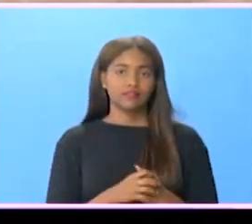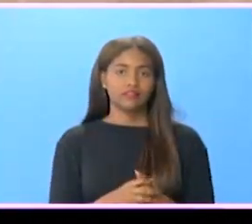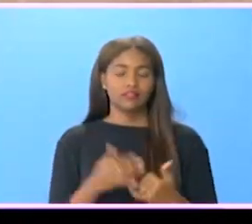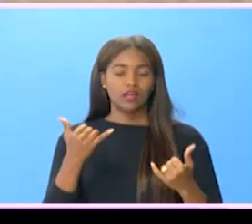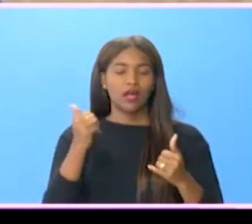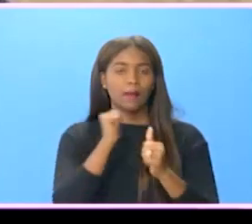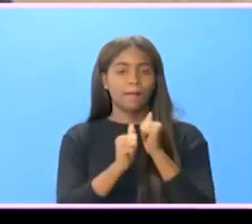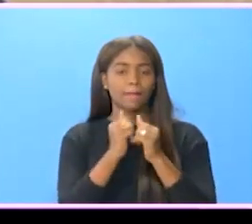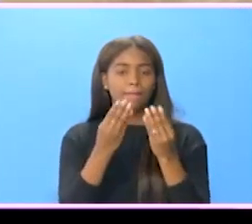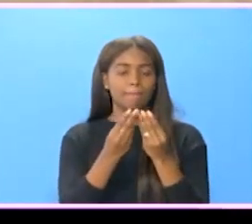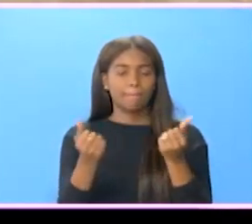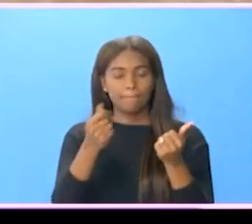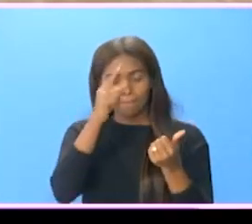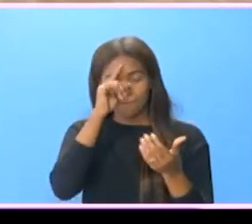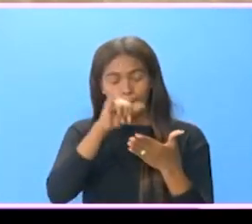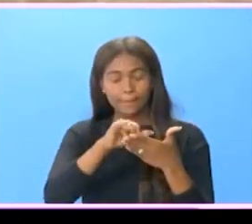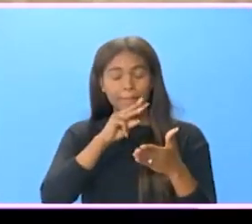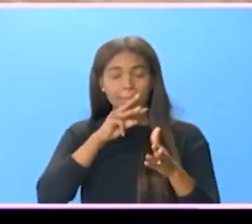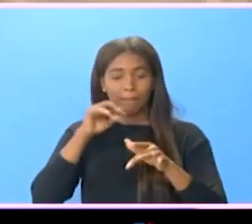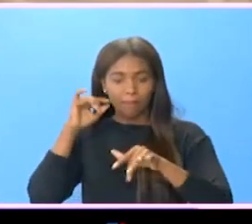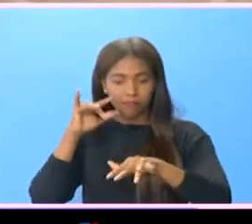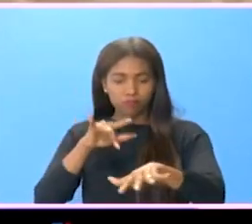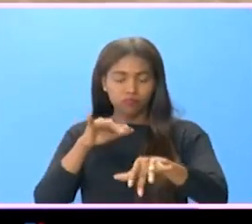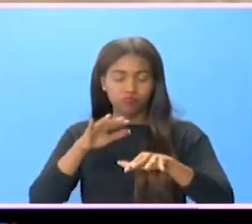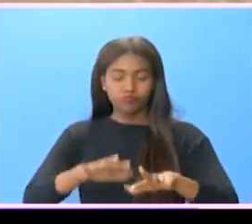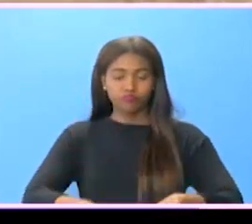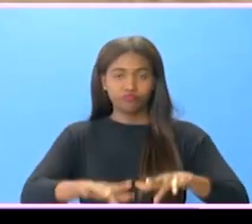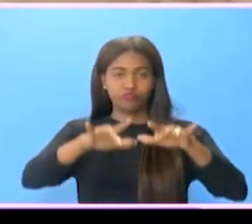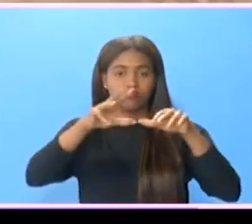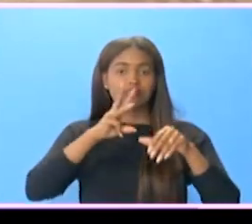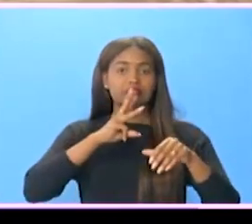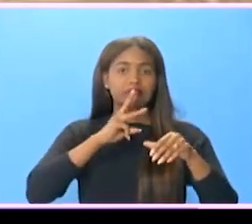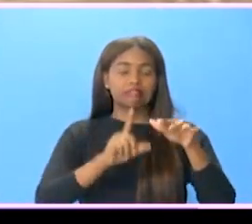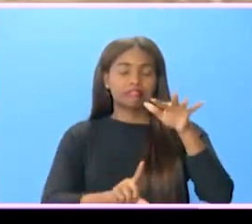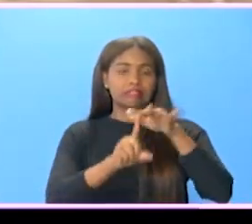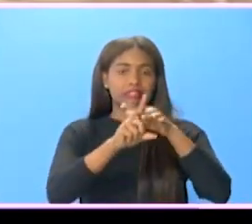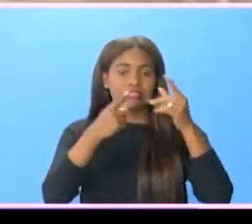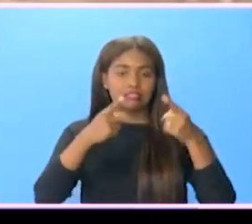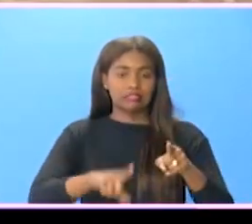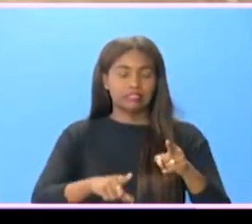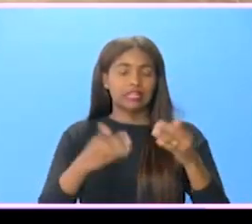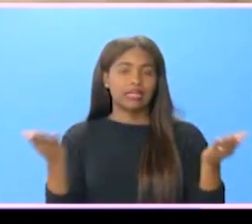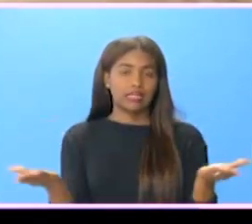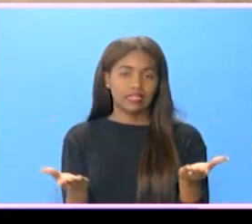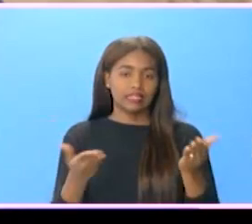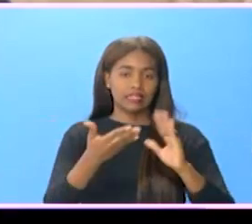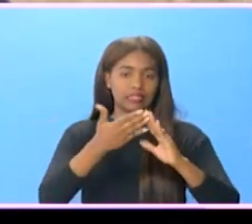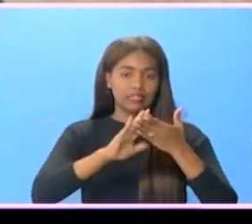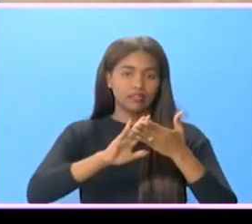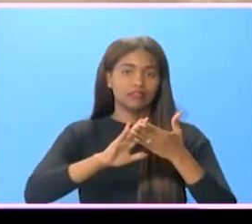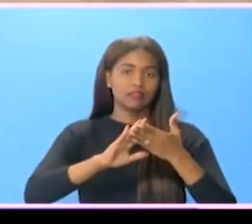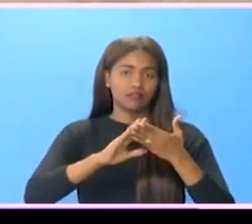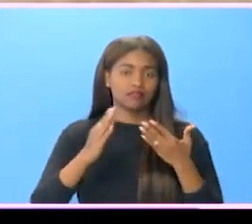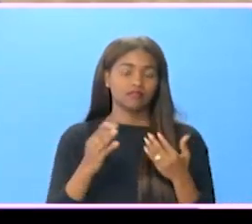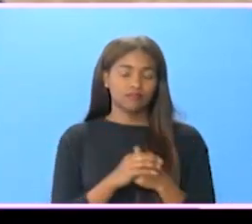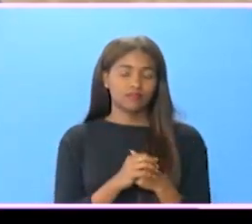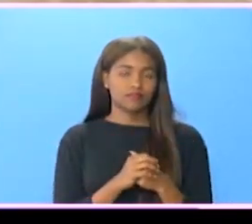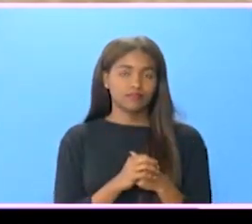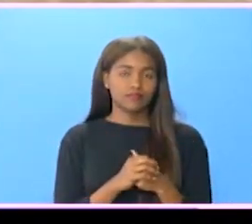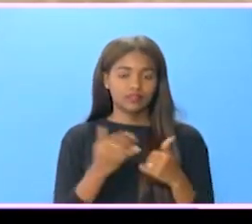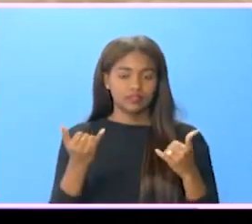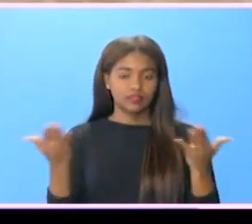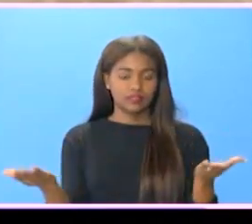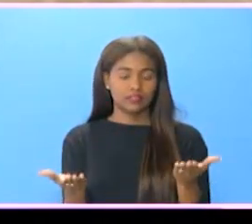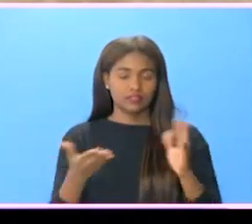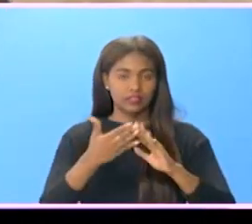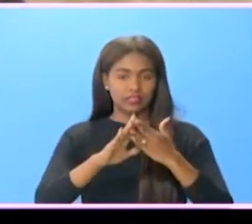al problema del drenaje, a las inundaciones que se producían o se producen aquí en La Libertad, en esta zona